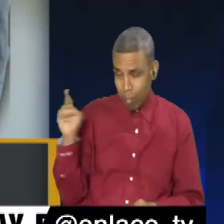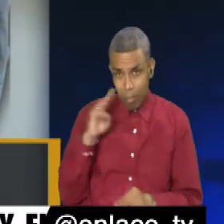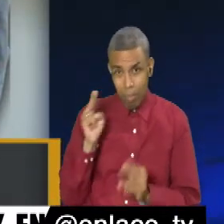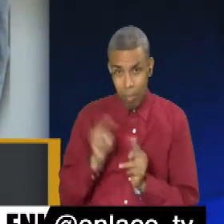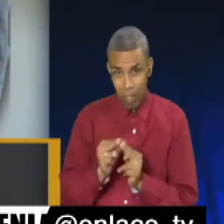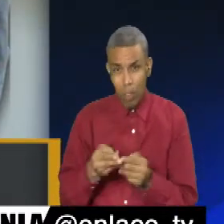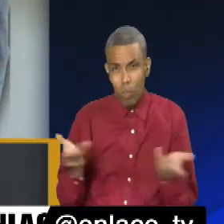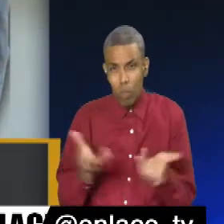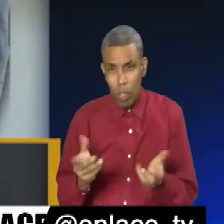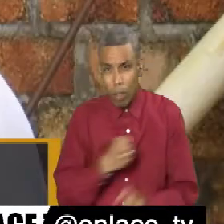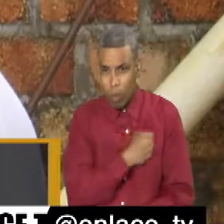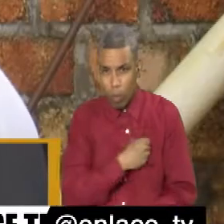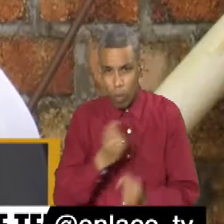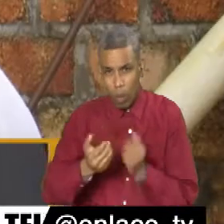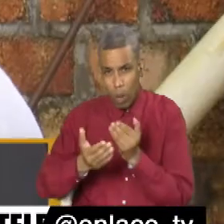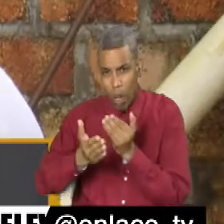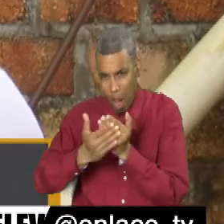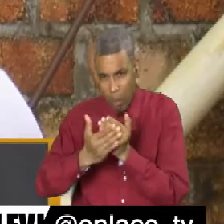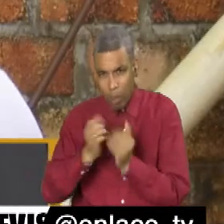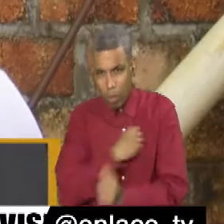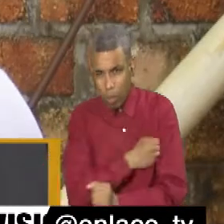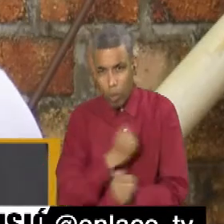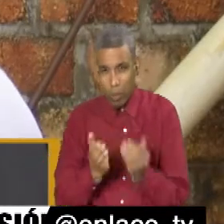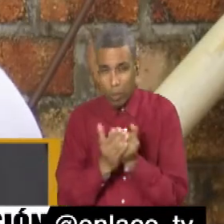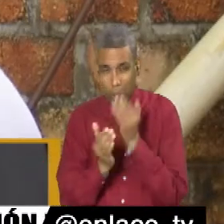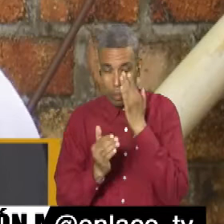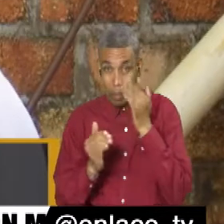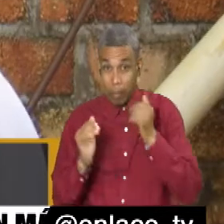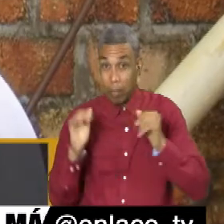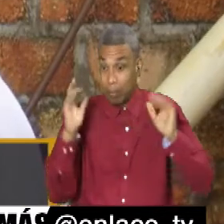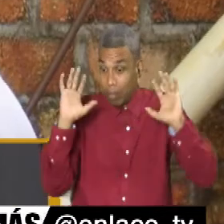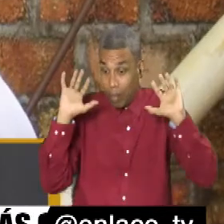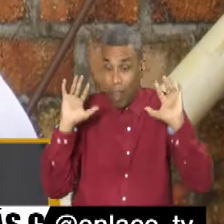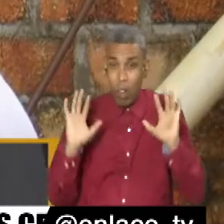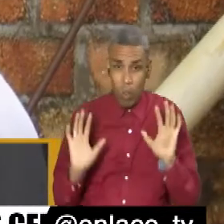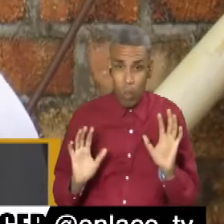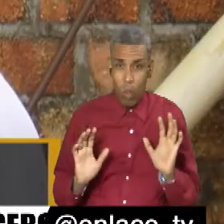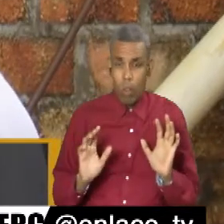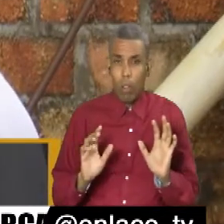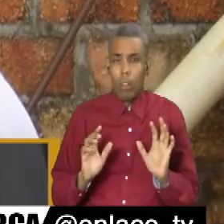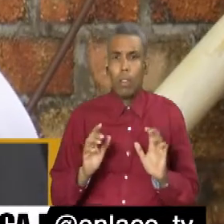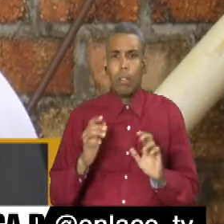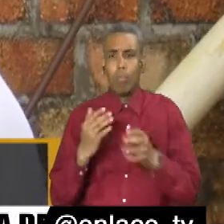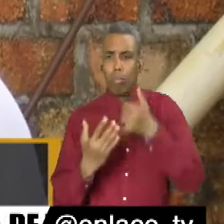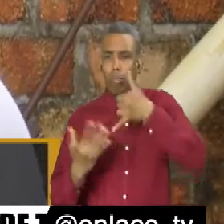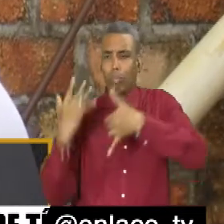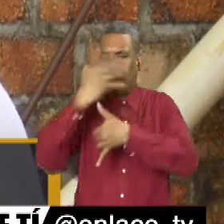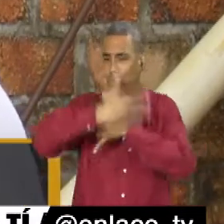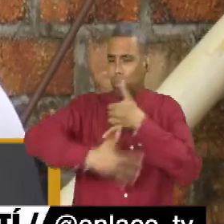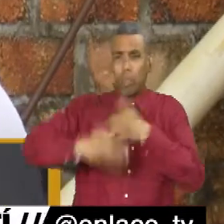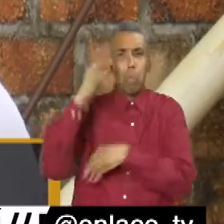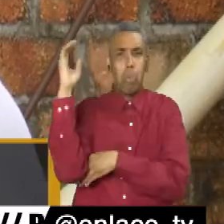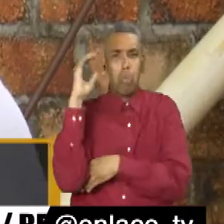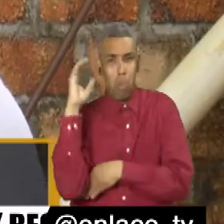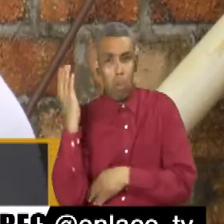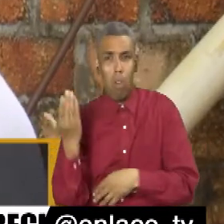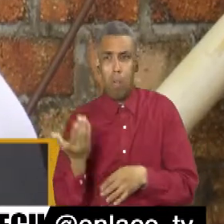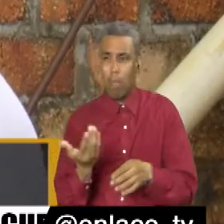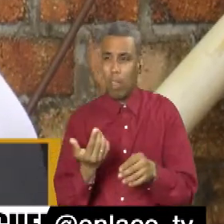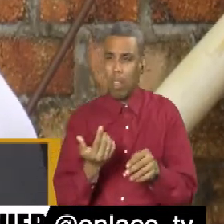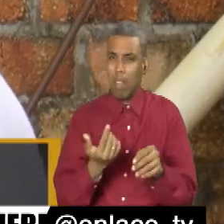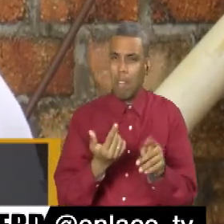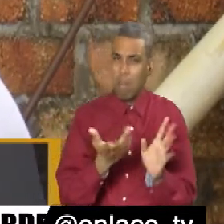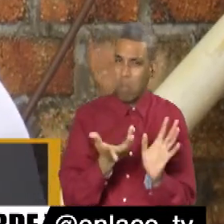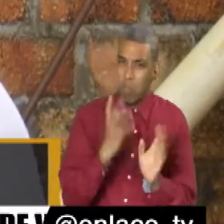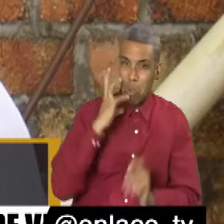por favor comunicarse con ellos. Uno se preocupa por la situación social que se está viviendo en el país y que hay mucha trata de personas y todas